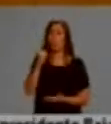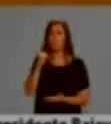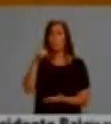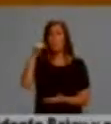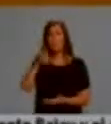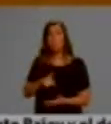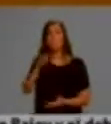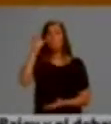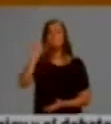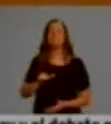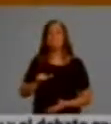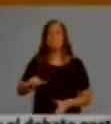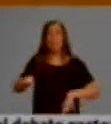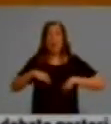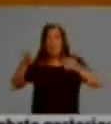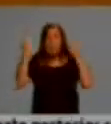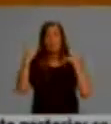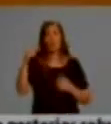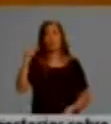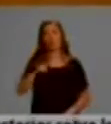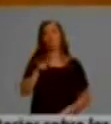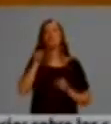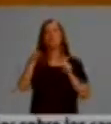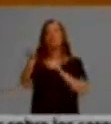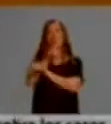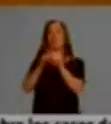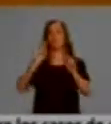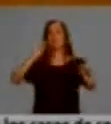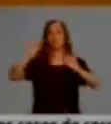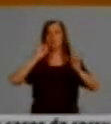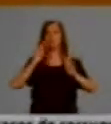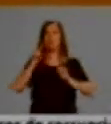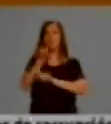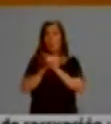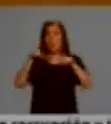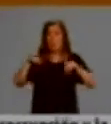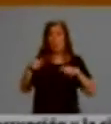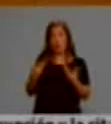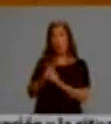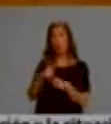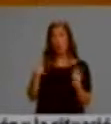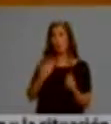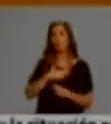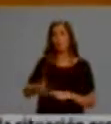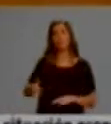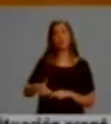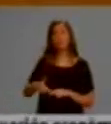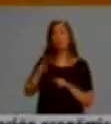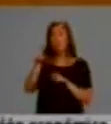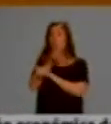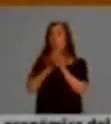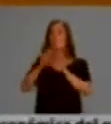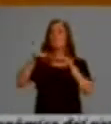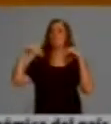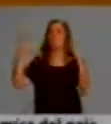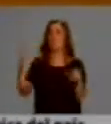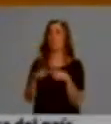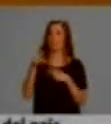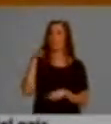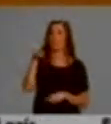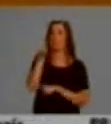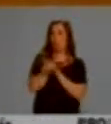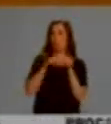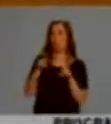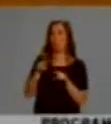acepte sin más. Su problema, señor Rajoy, no lo tiene en esta Cámara, lo tiene justamente fuera de esta Cámara.